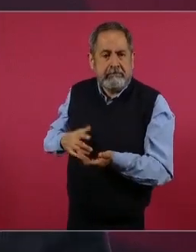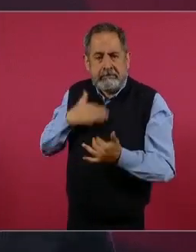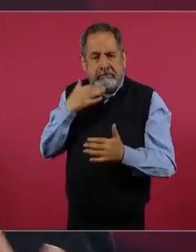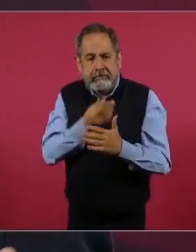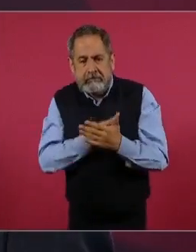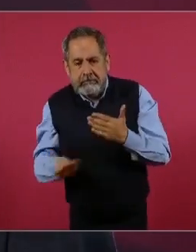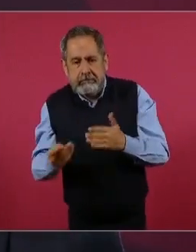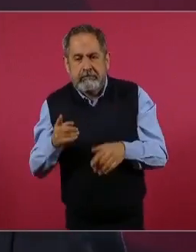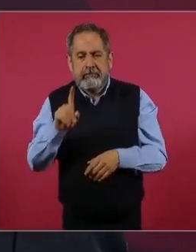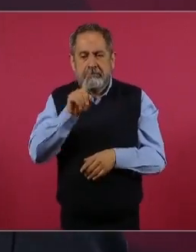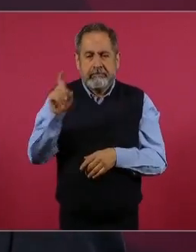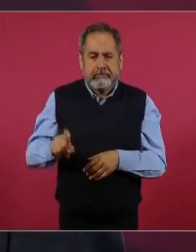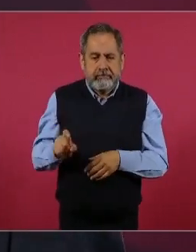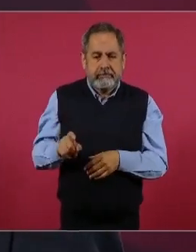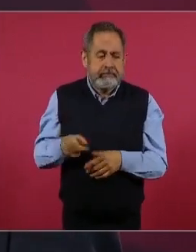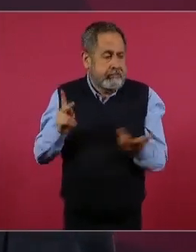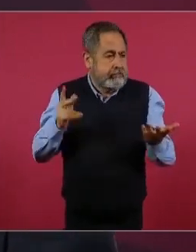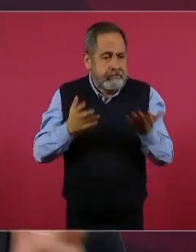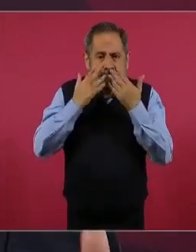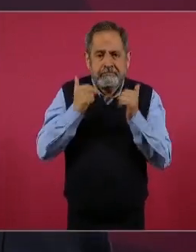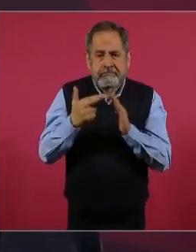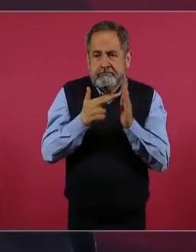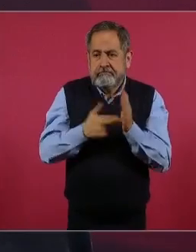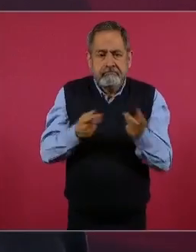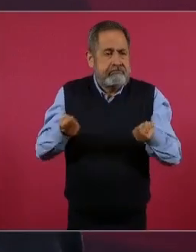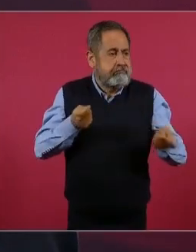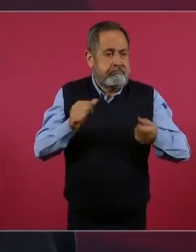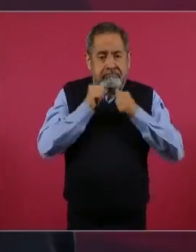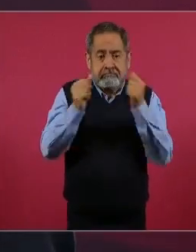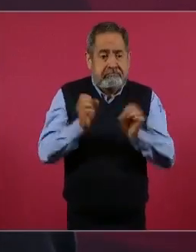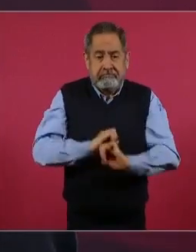Pero no hay ningún control